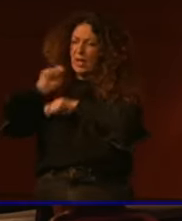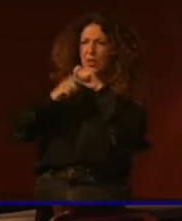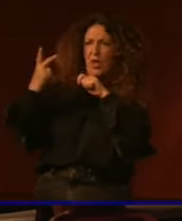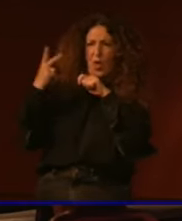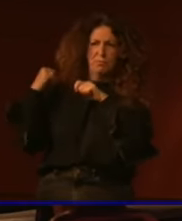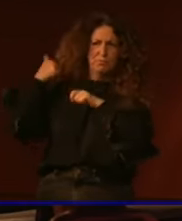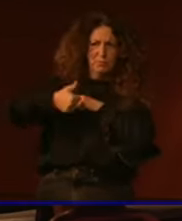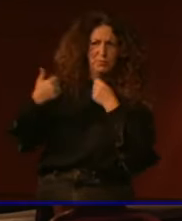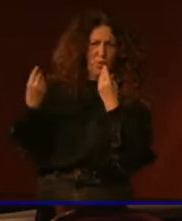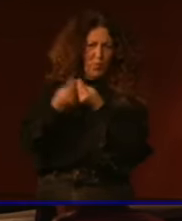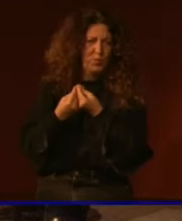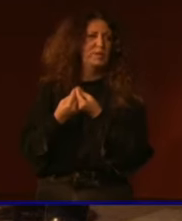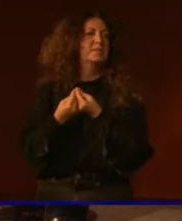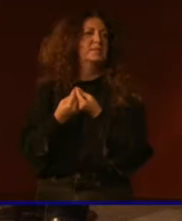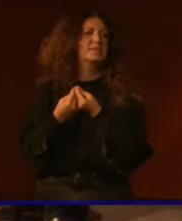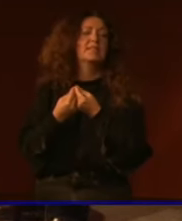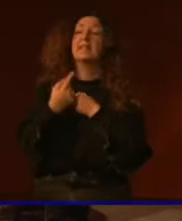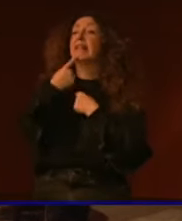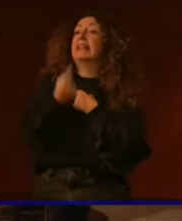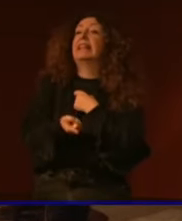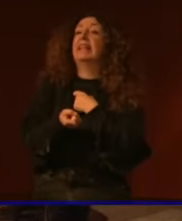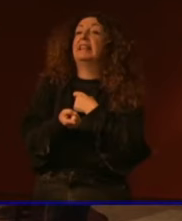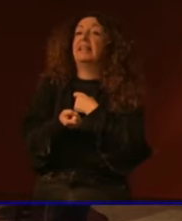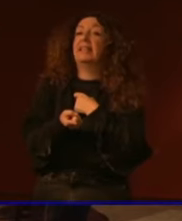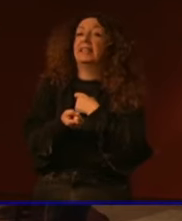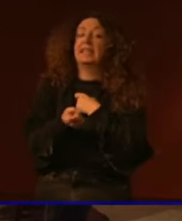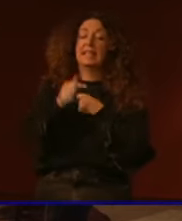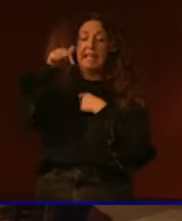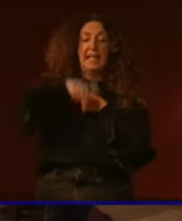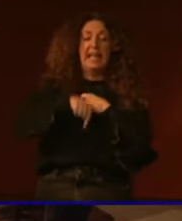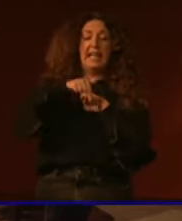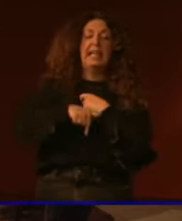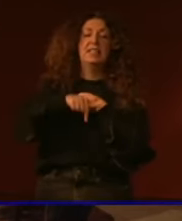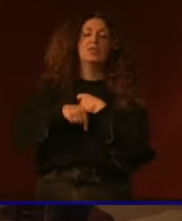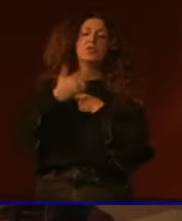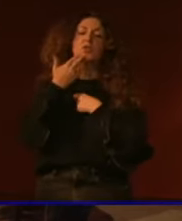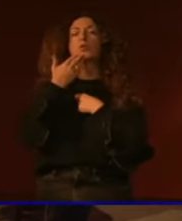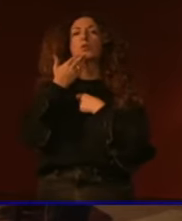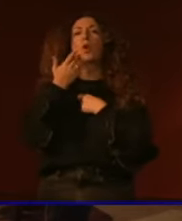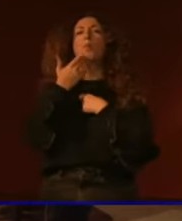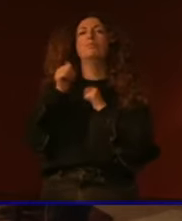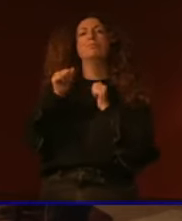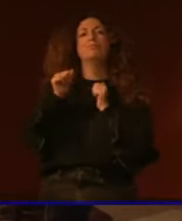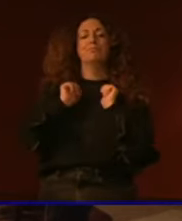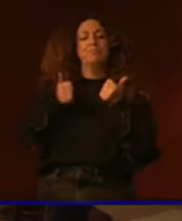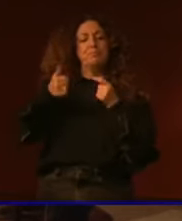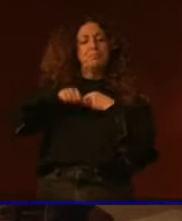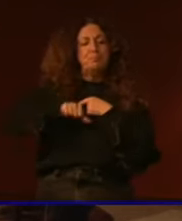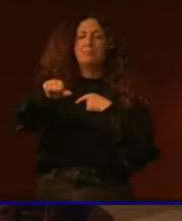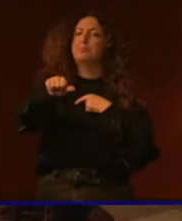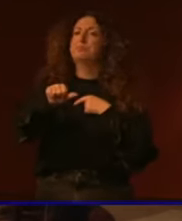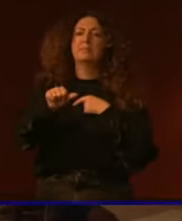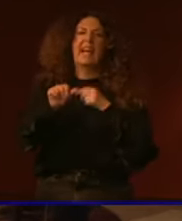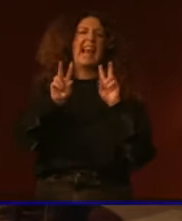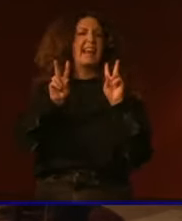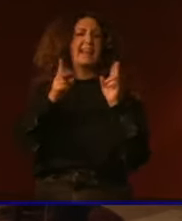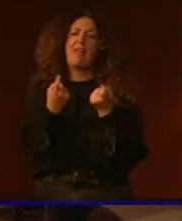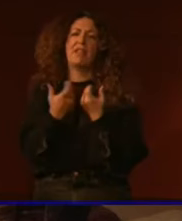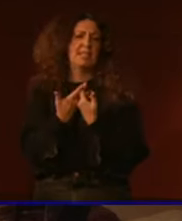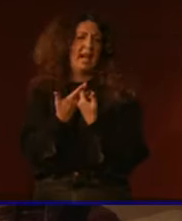Y deciros que esto creo que es realmente un punto de inflexión necesario